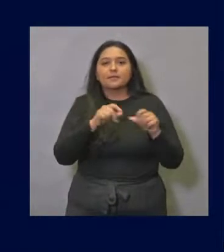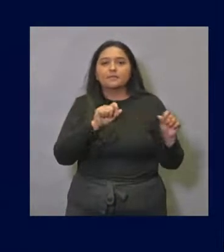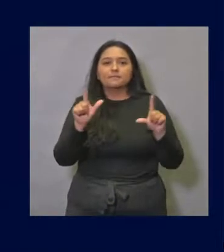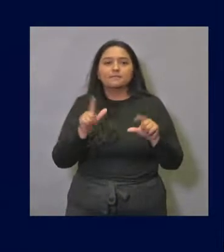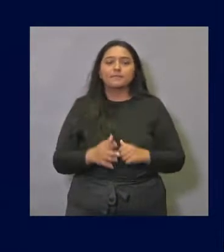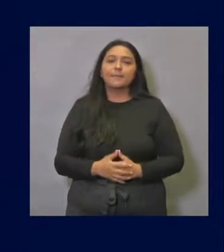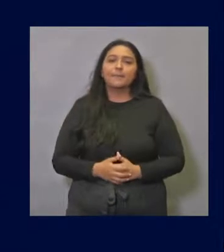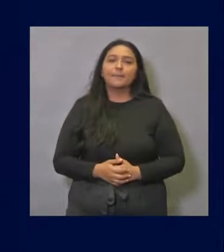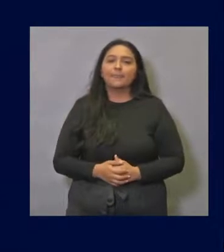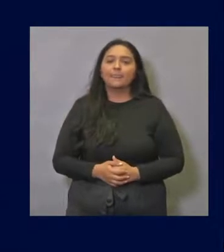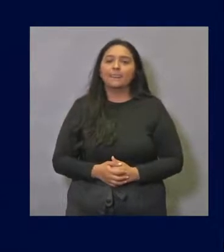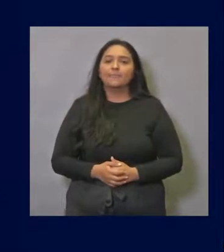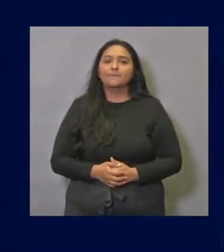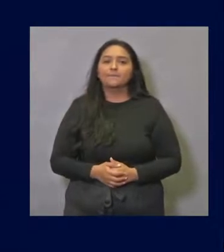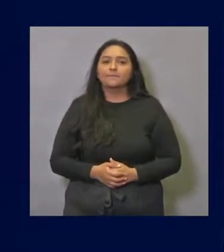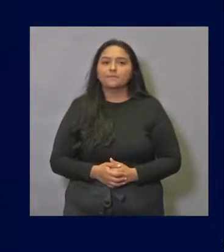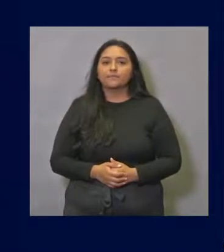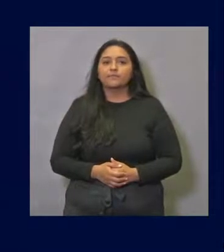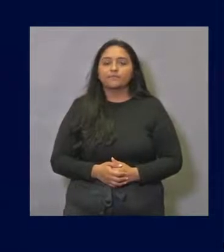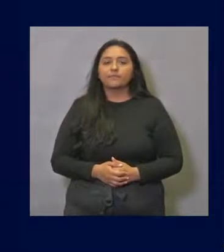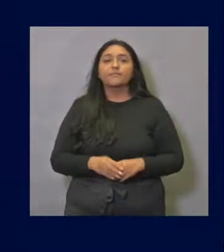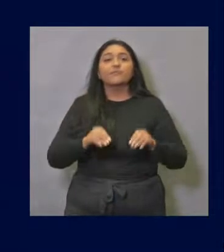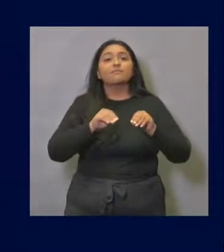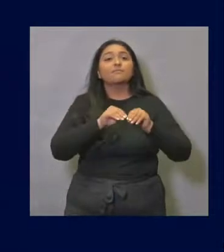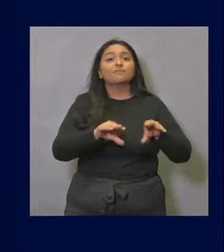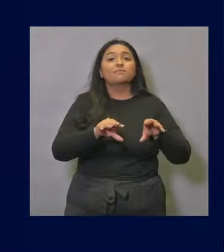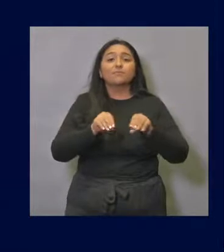El número de brotes también ha disminuido